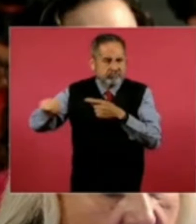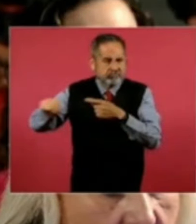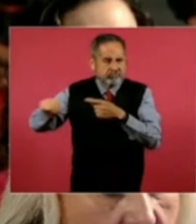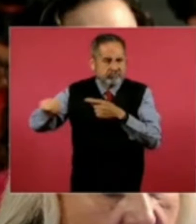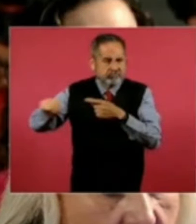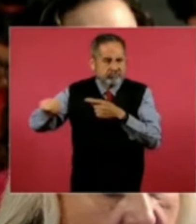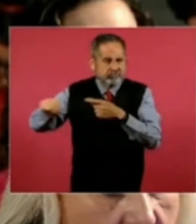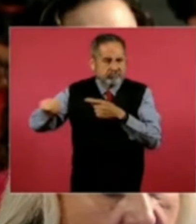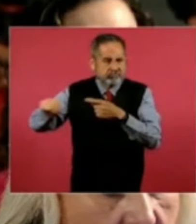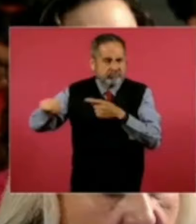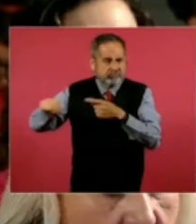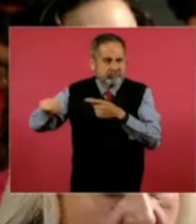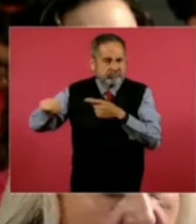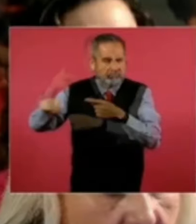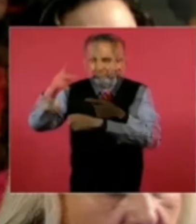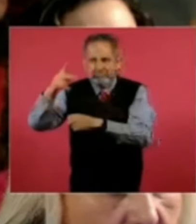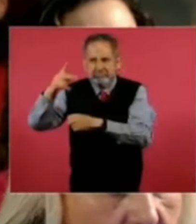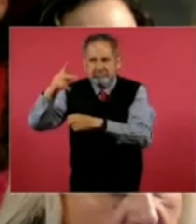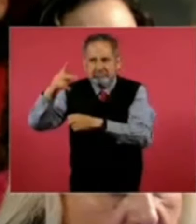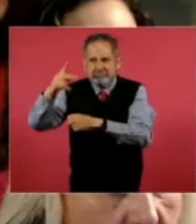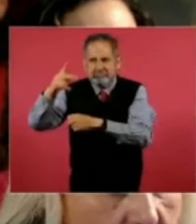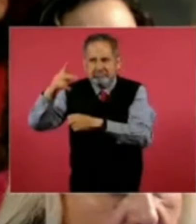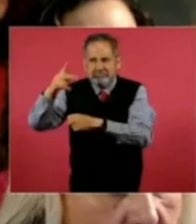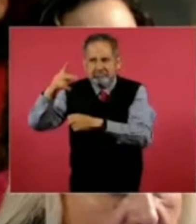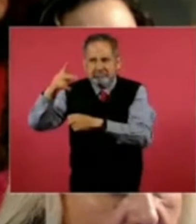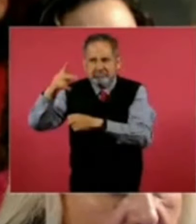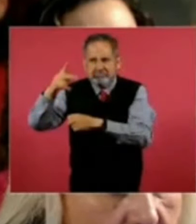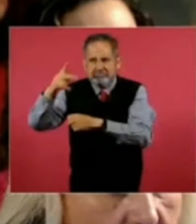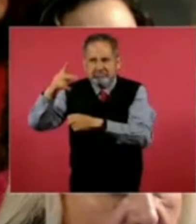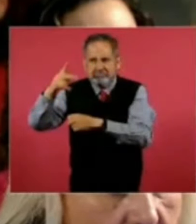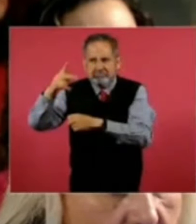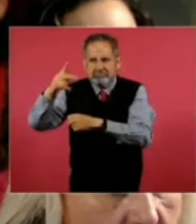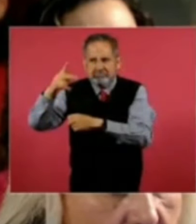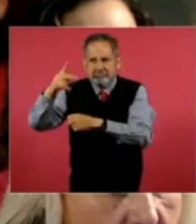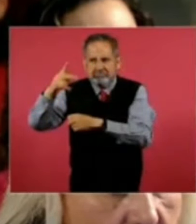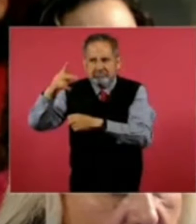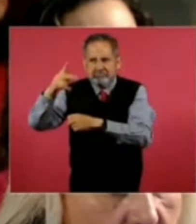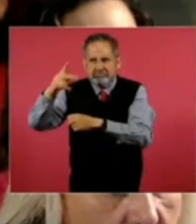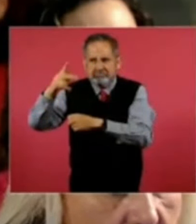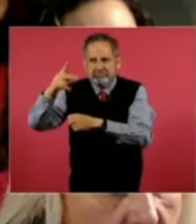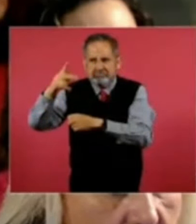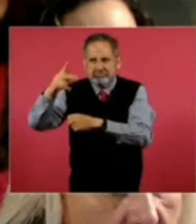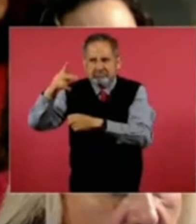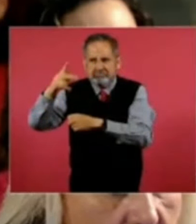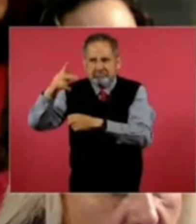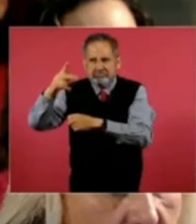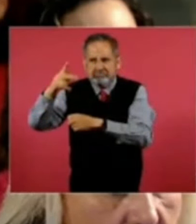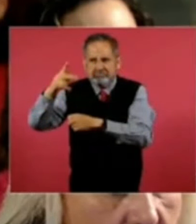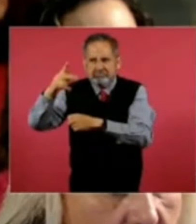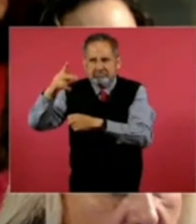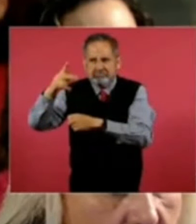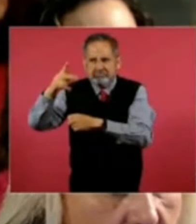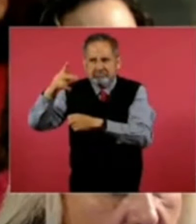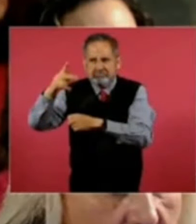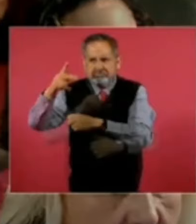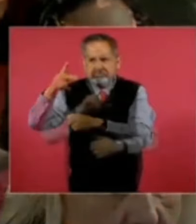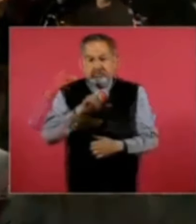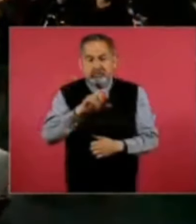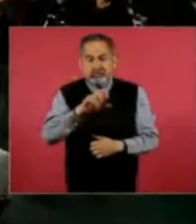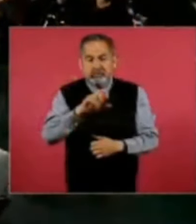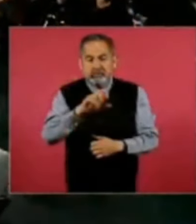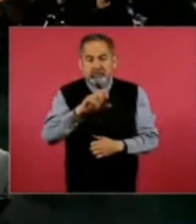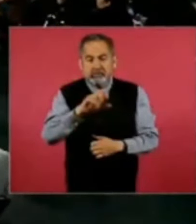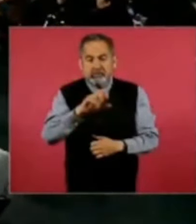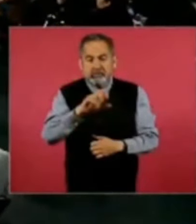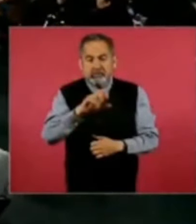su circo, el circo que hace esta señora es lo que nos causa indignación, lo que nos preocupa, lo que nos molesta. Desde un principio, bueno, pues